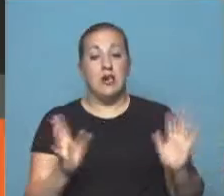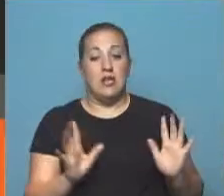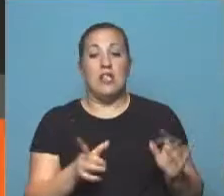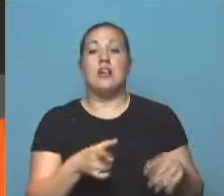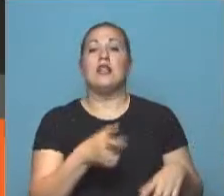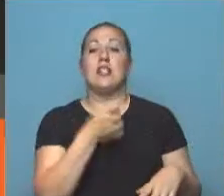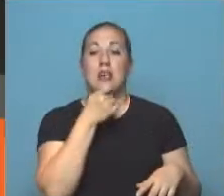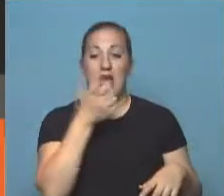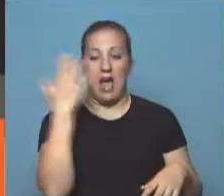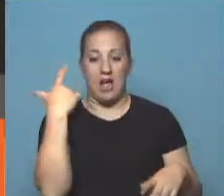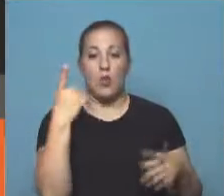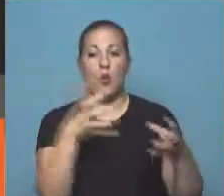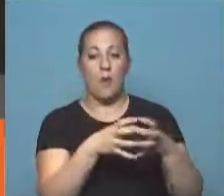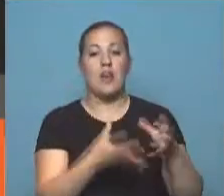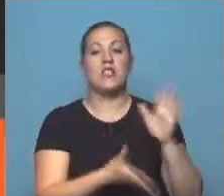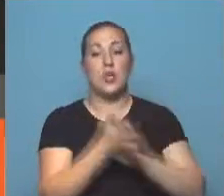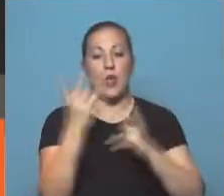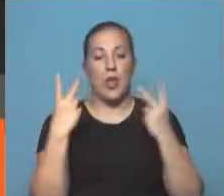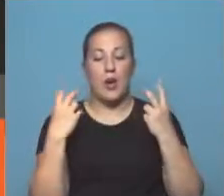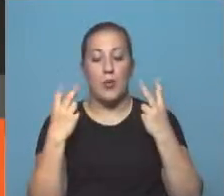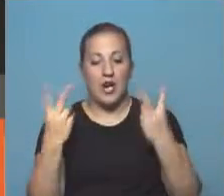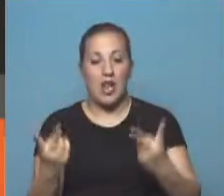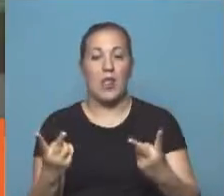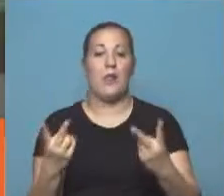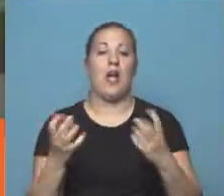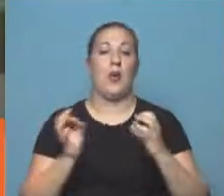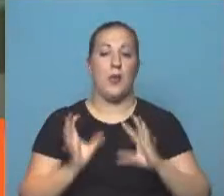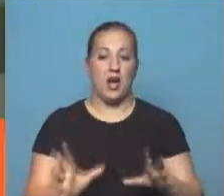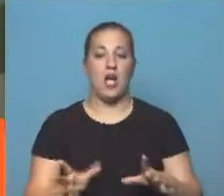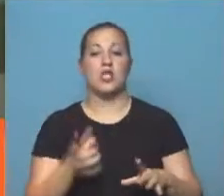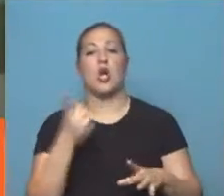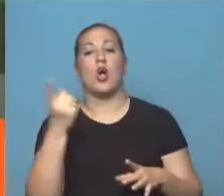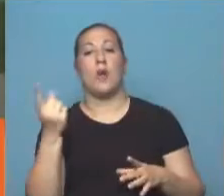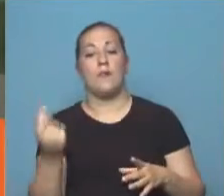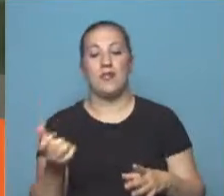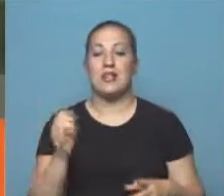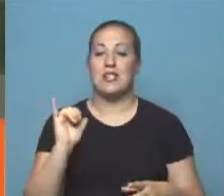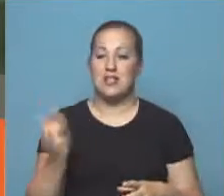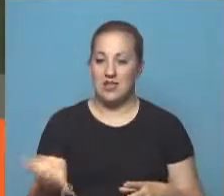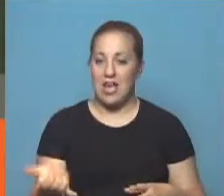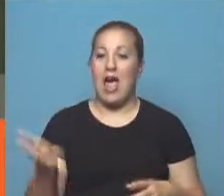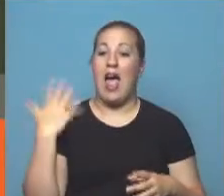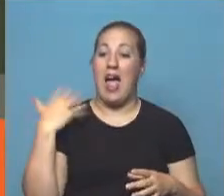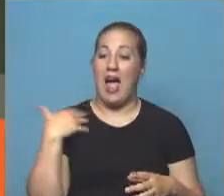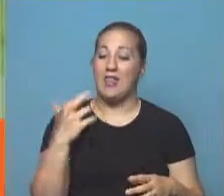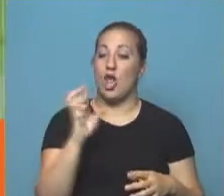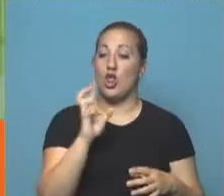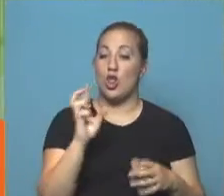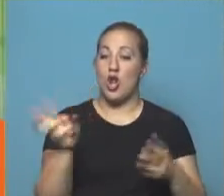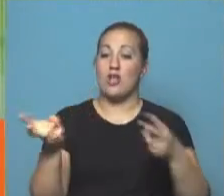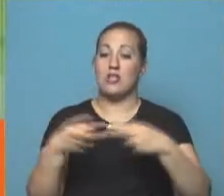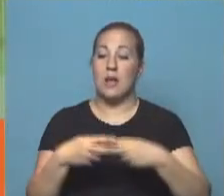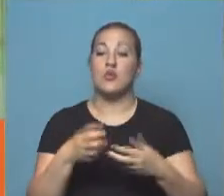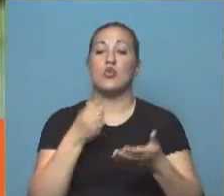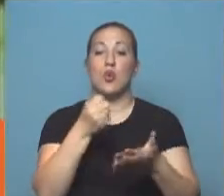Lo hacía. Además, se podían ir de vacaciones o comprar ese auto. Lo hablaba con un compañero los otros días. El Cepo-Depo hacía que los pobres subsidien a las clases medias